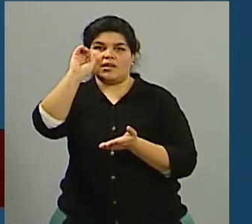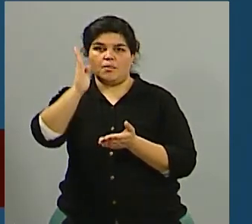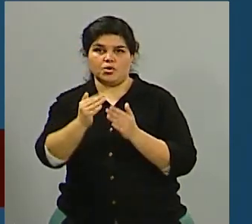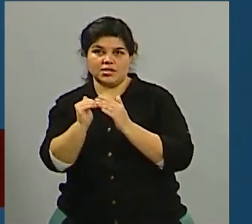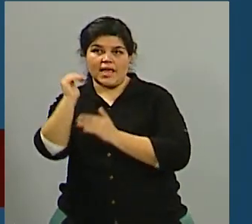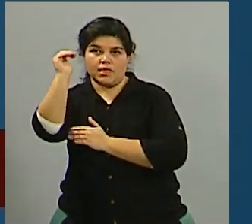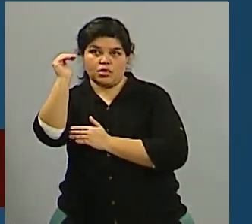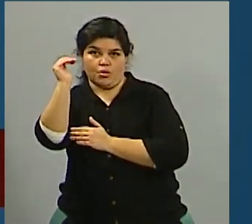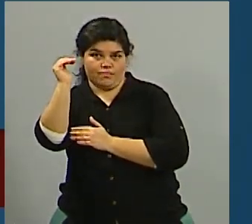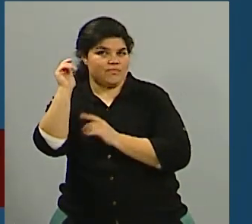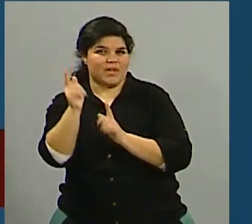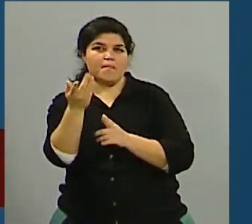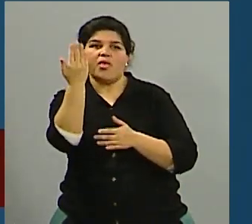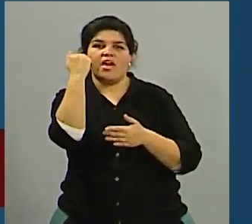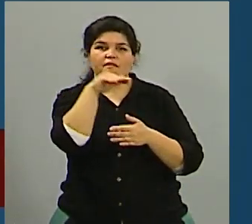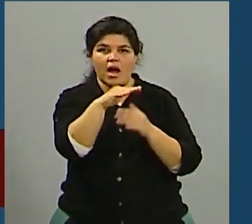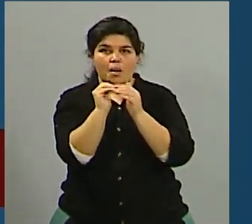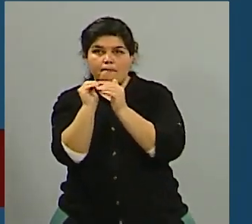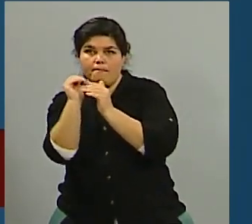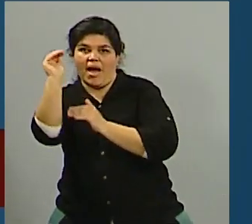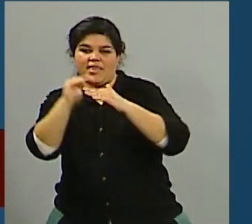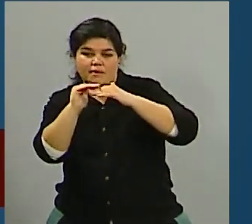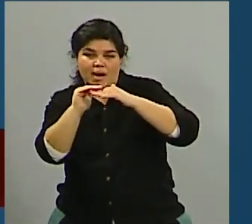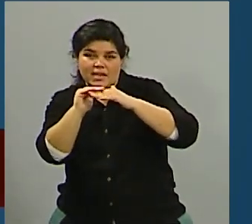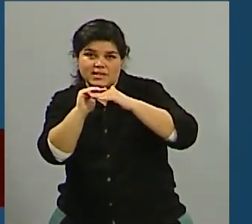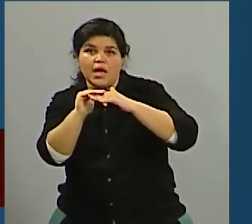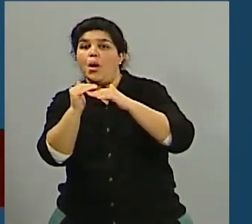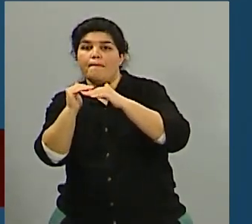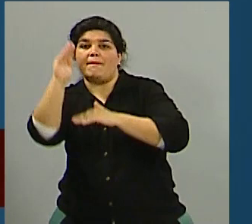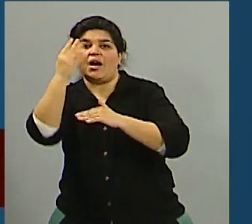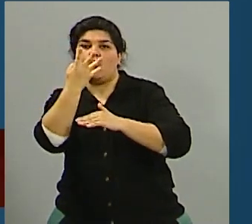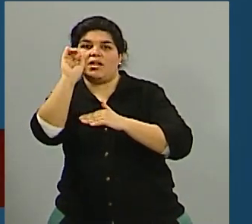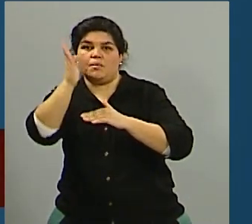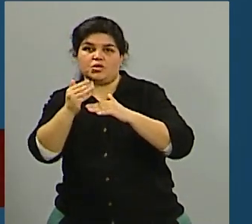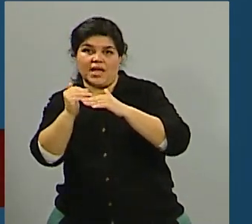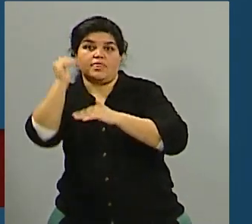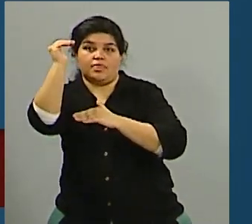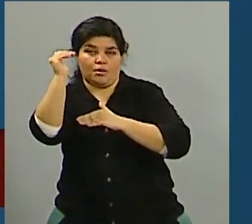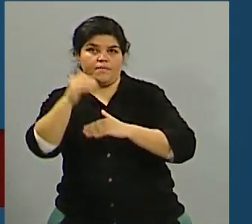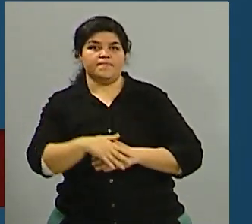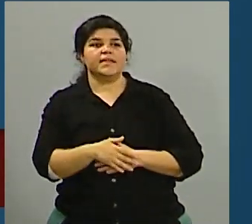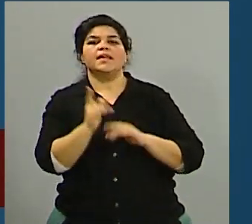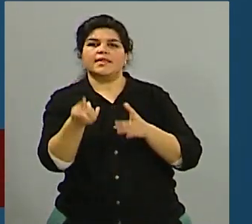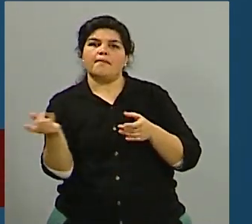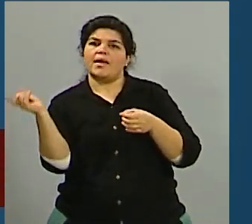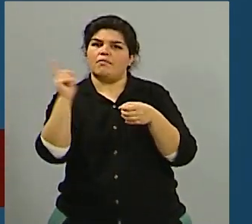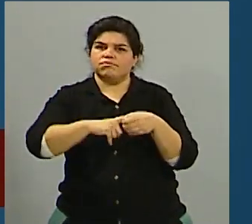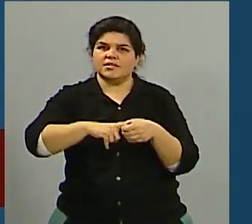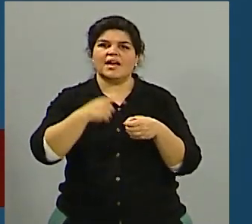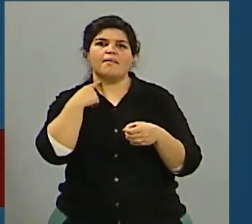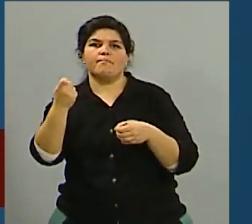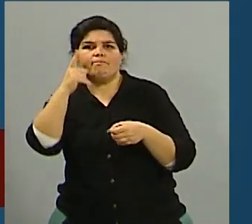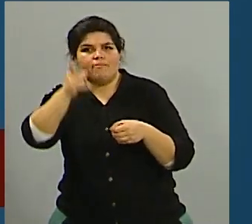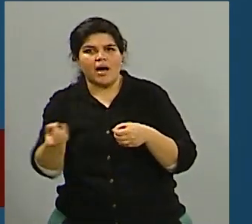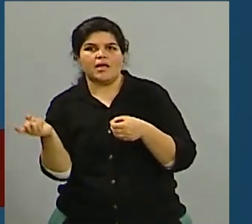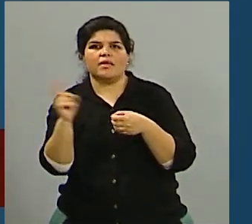la banca, ¿no? De los bancos que operan en su país. Y a esto se ha sumado España. Digo, también hay cambios